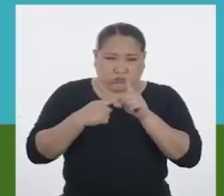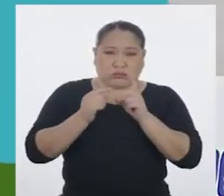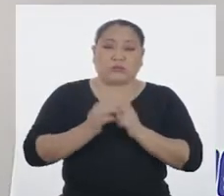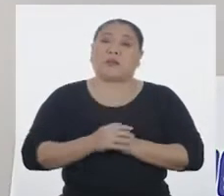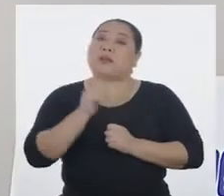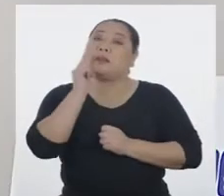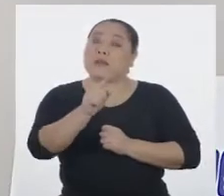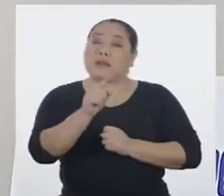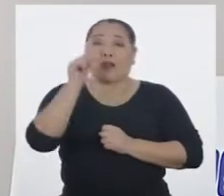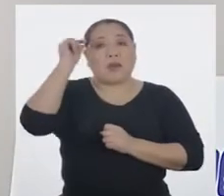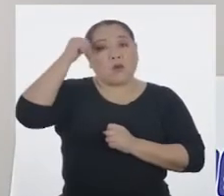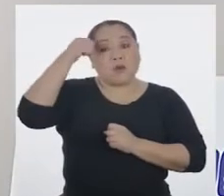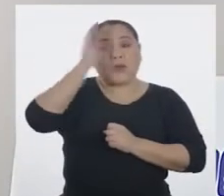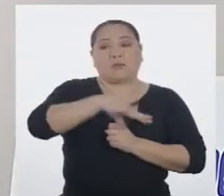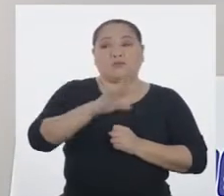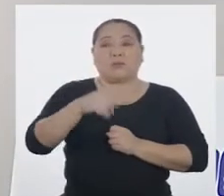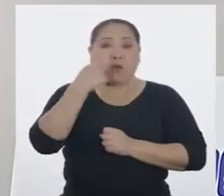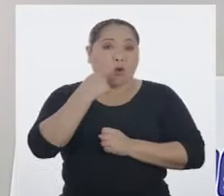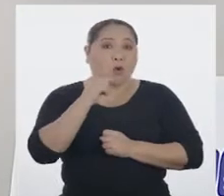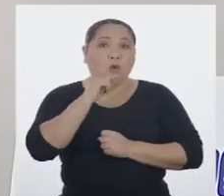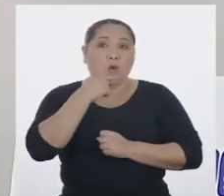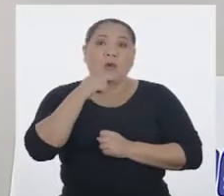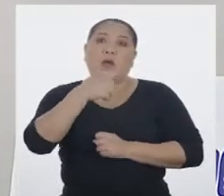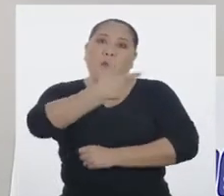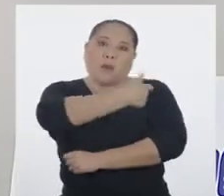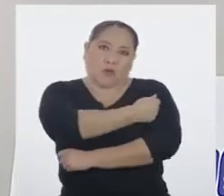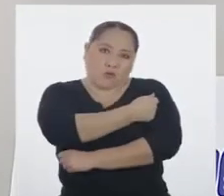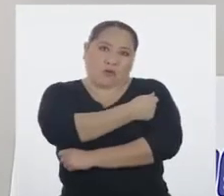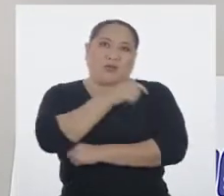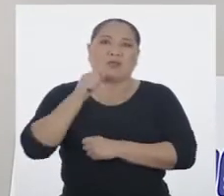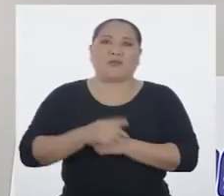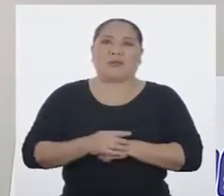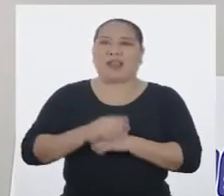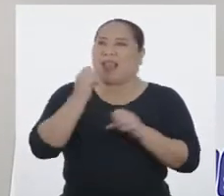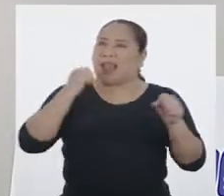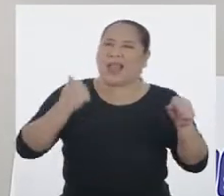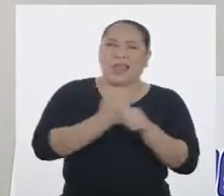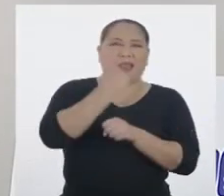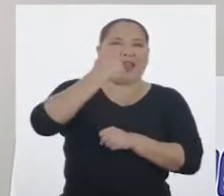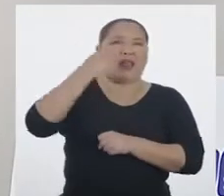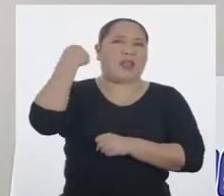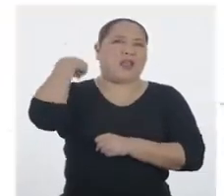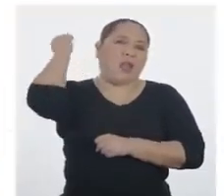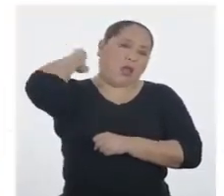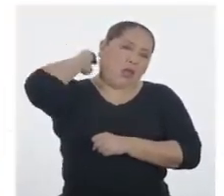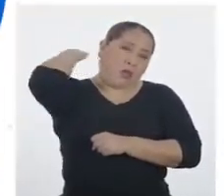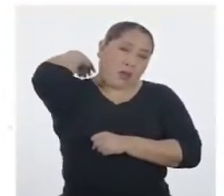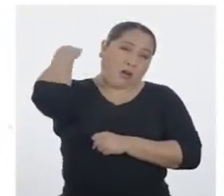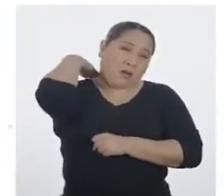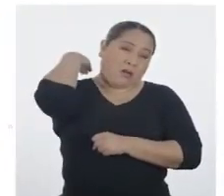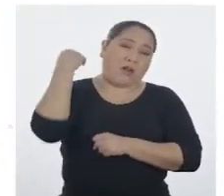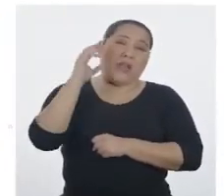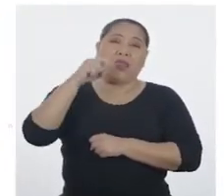temperaturas. Y asegúrate de que las niñas y los niños estén vacunados para ganarle a la neumonía.